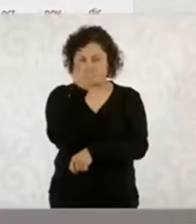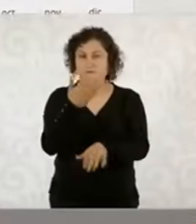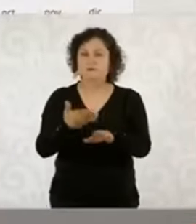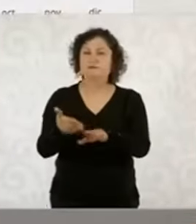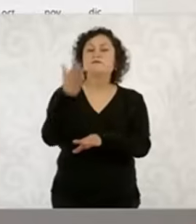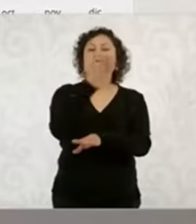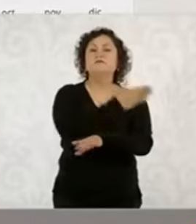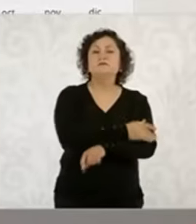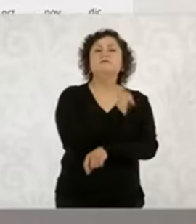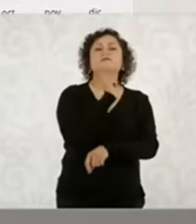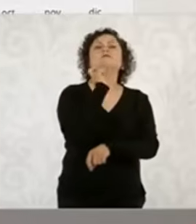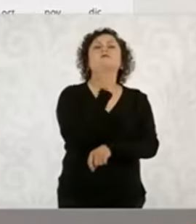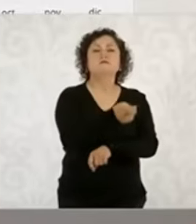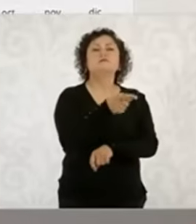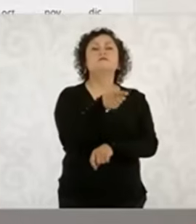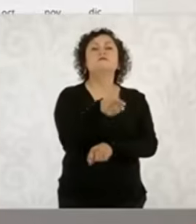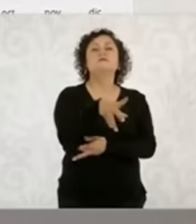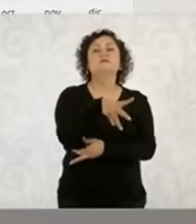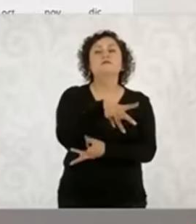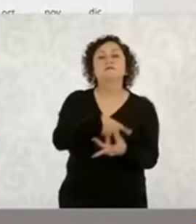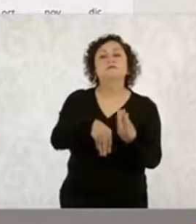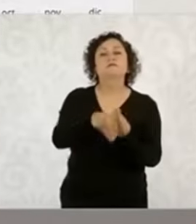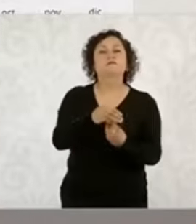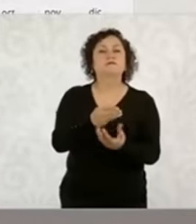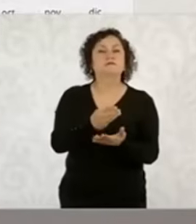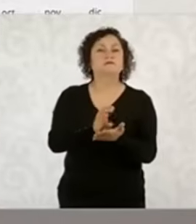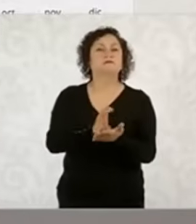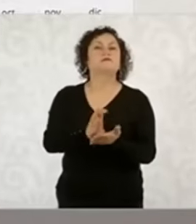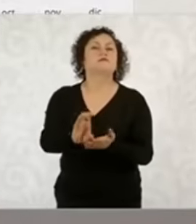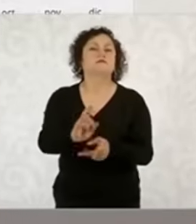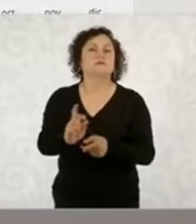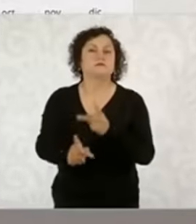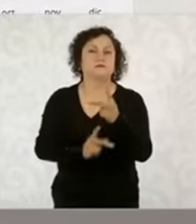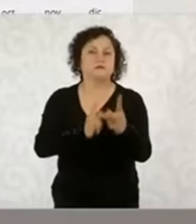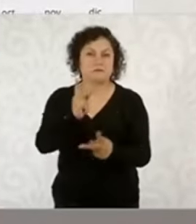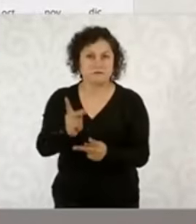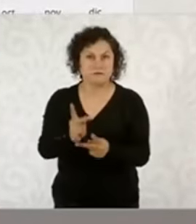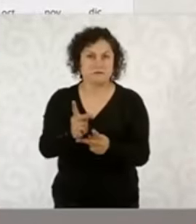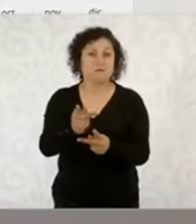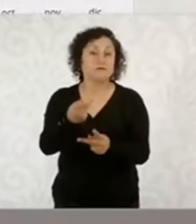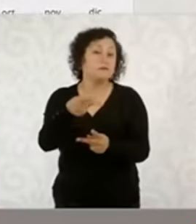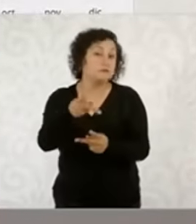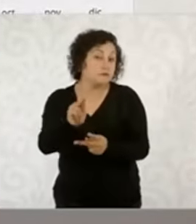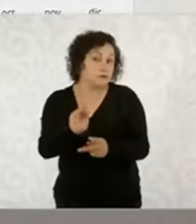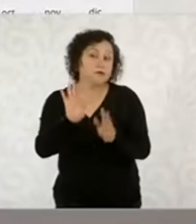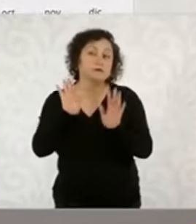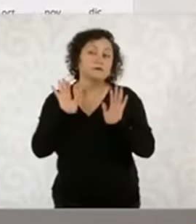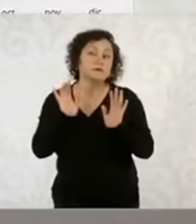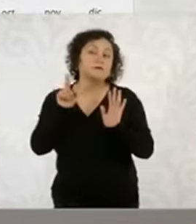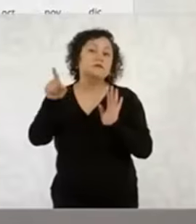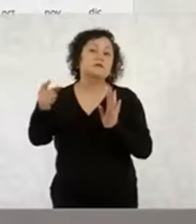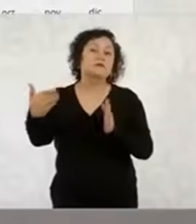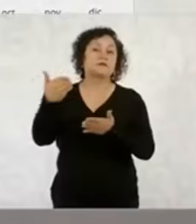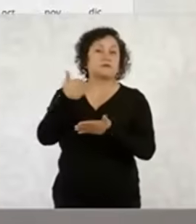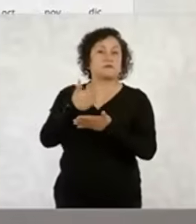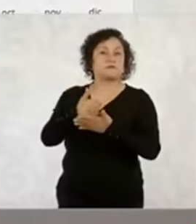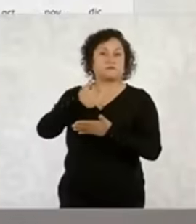de tarjetas para que fueran a determinados comercios a comprar los